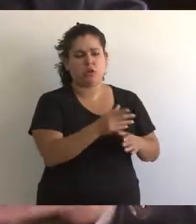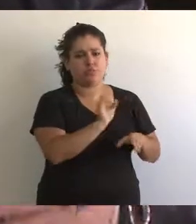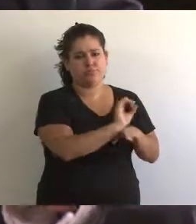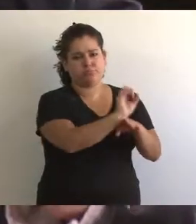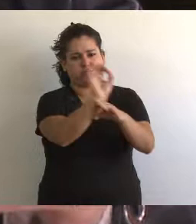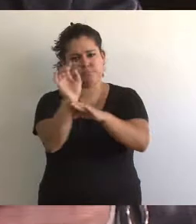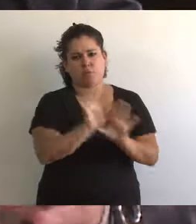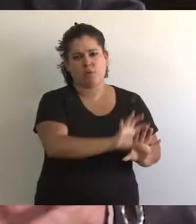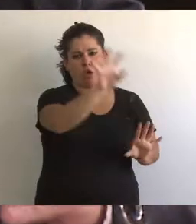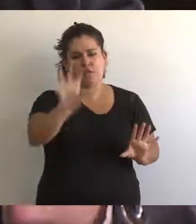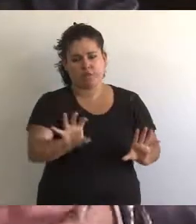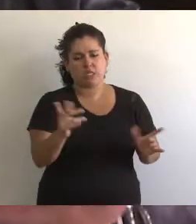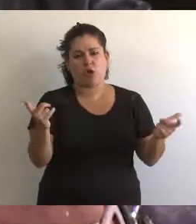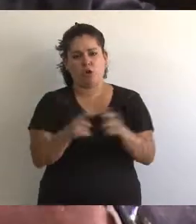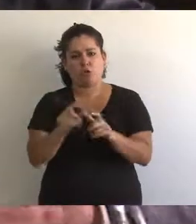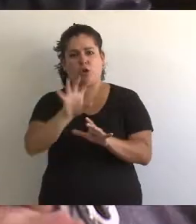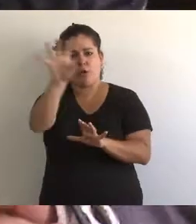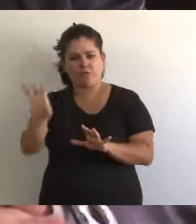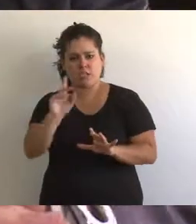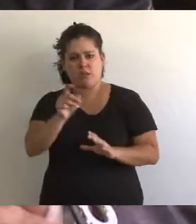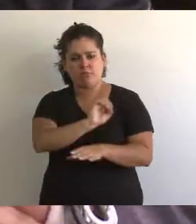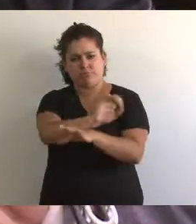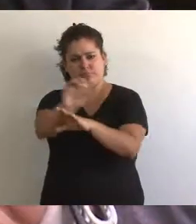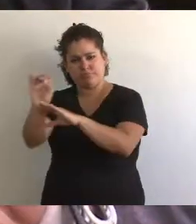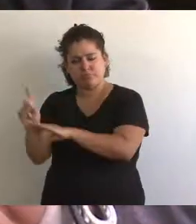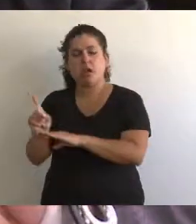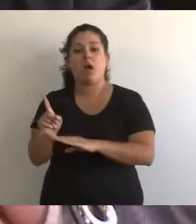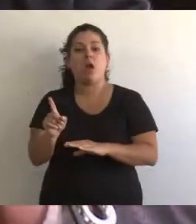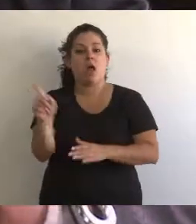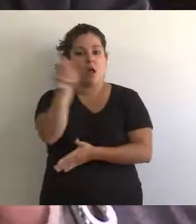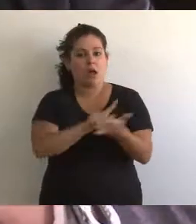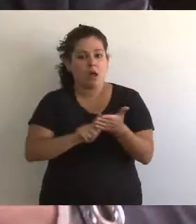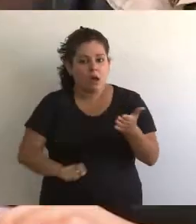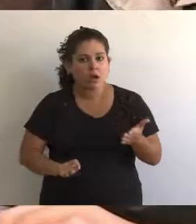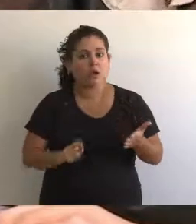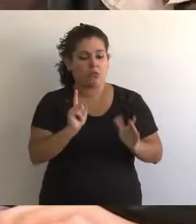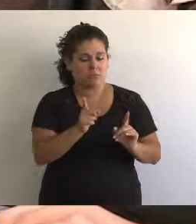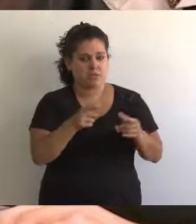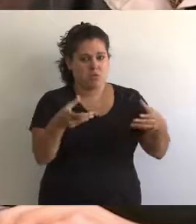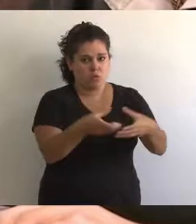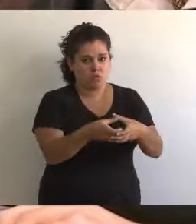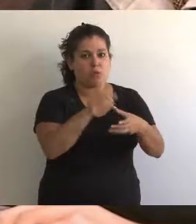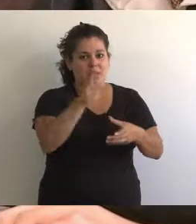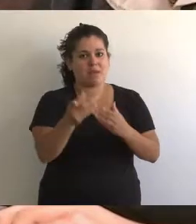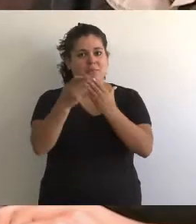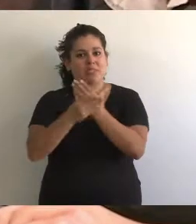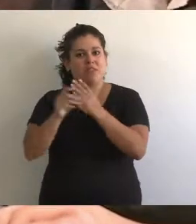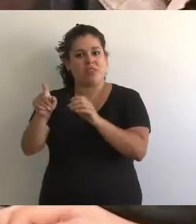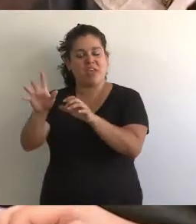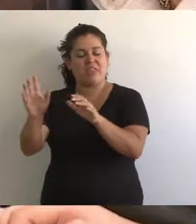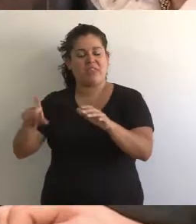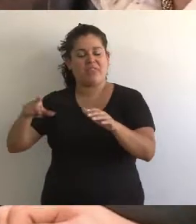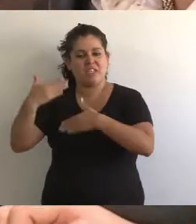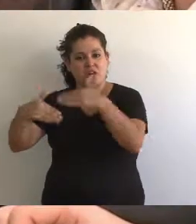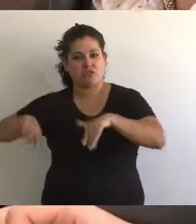recorrido cada una de las provincias y con los consejos provinciales lo ha escrito, y a través del Ministerio de Desarrollo